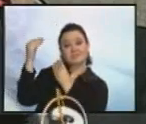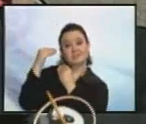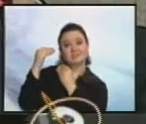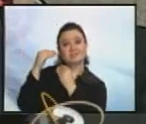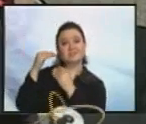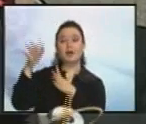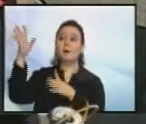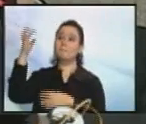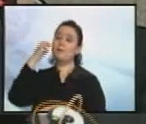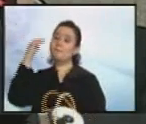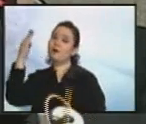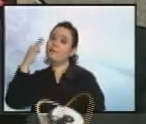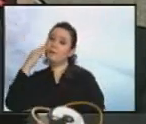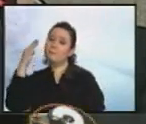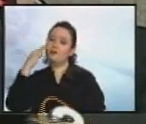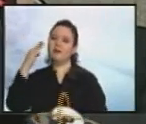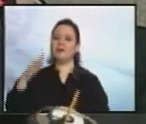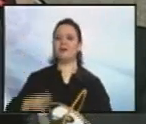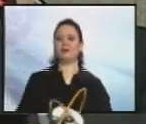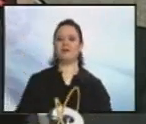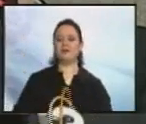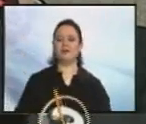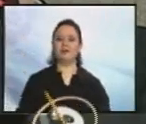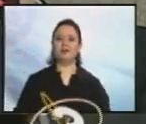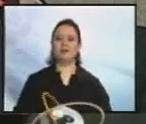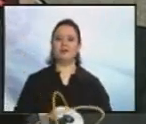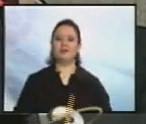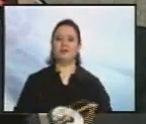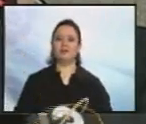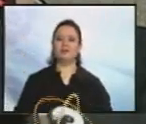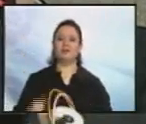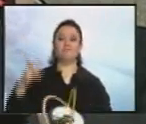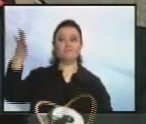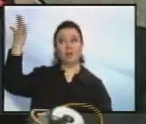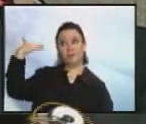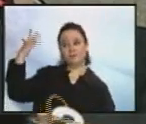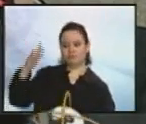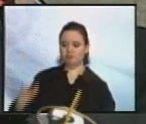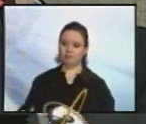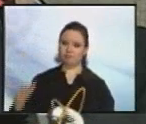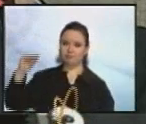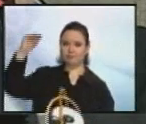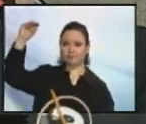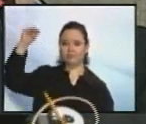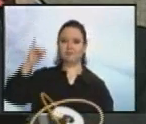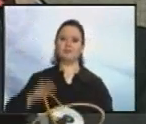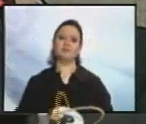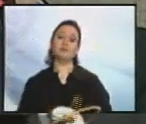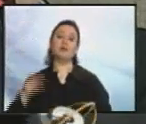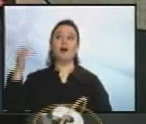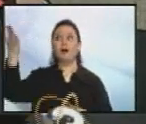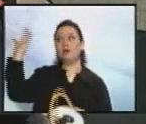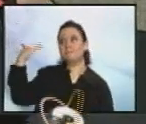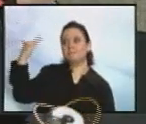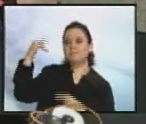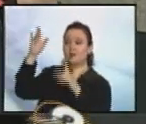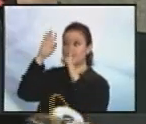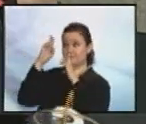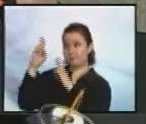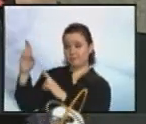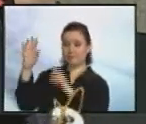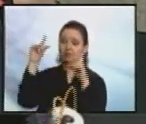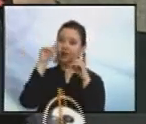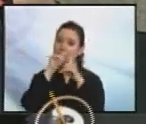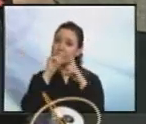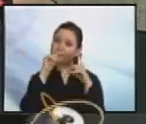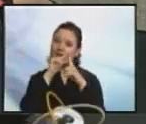nuestros padres nos inculcaron en aquellos tiempos en que el respeto a su palabra